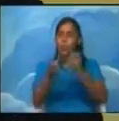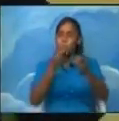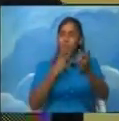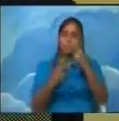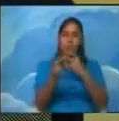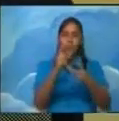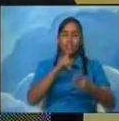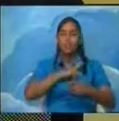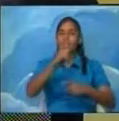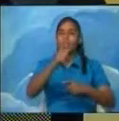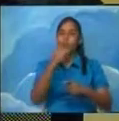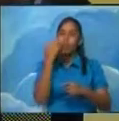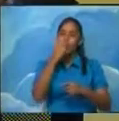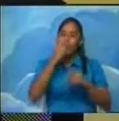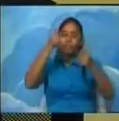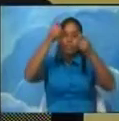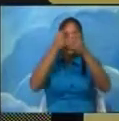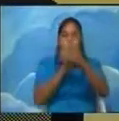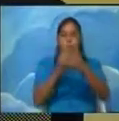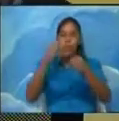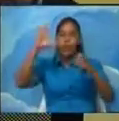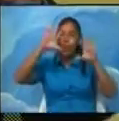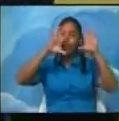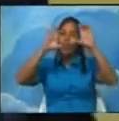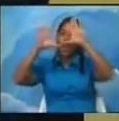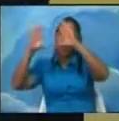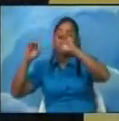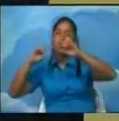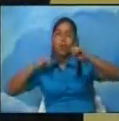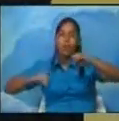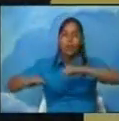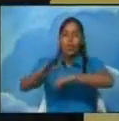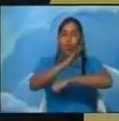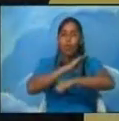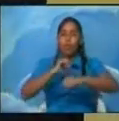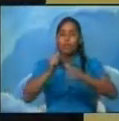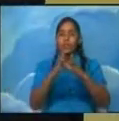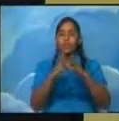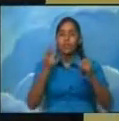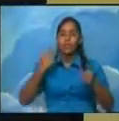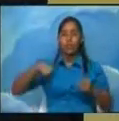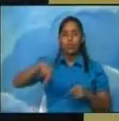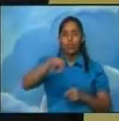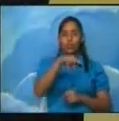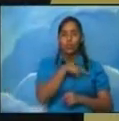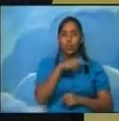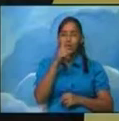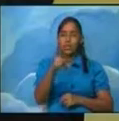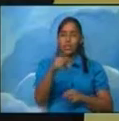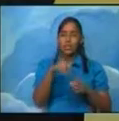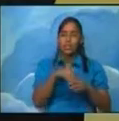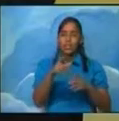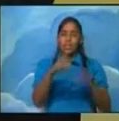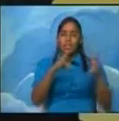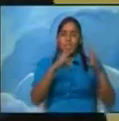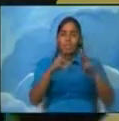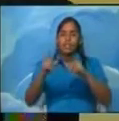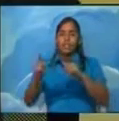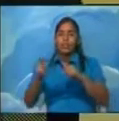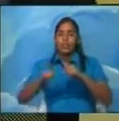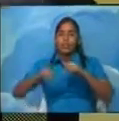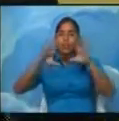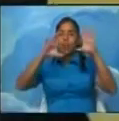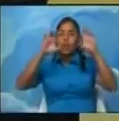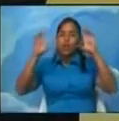provisto de una sombrilla, una nube cubre sobre nosotros en el desierto, una nube